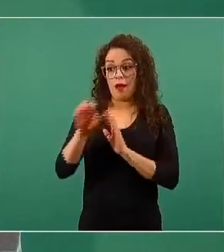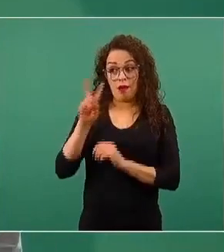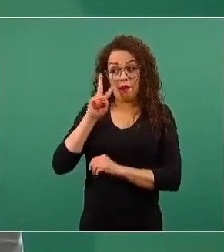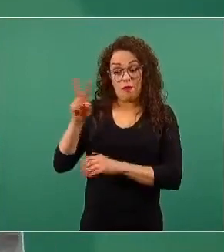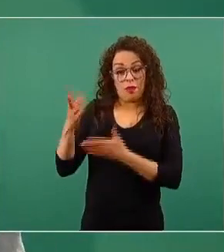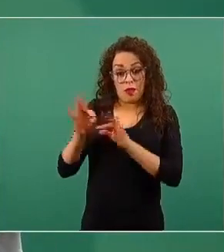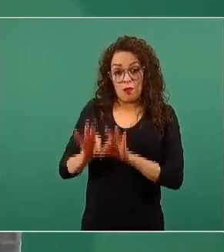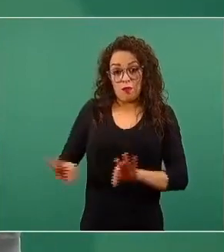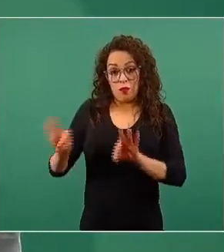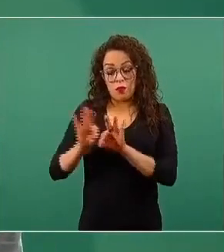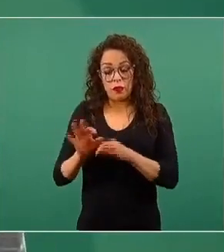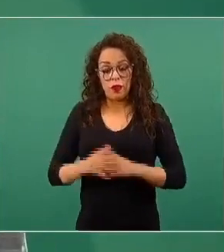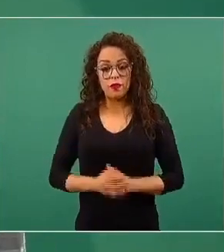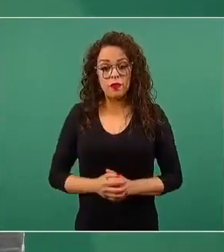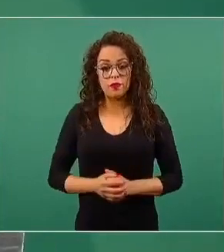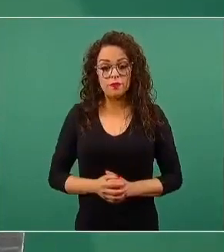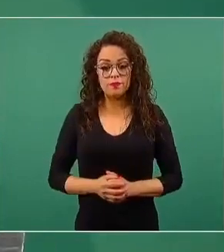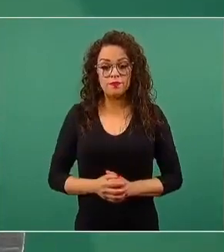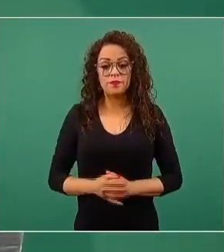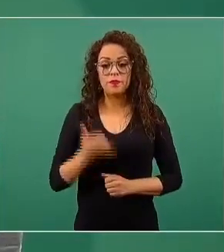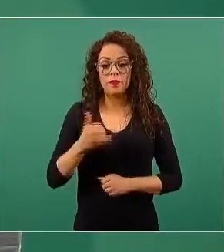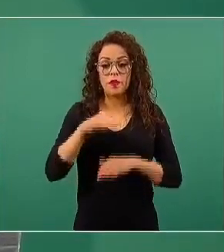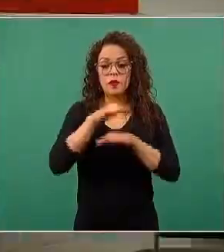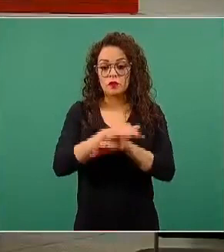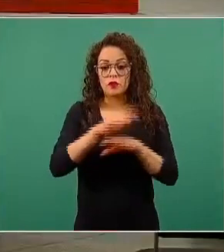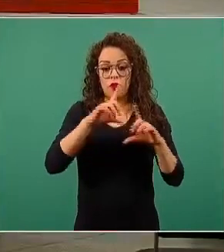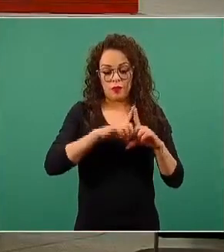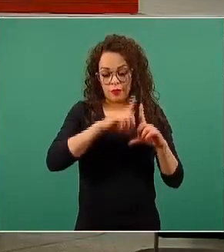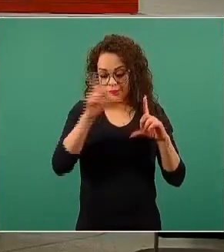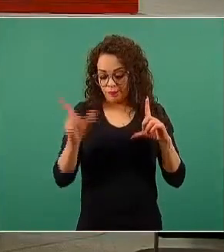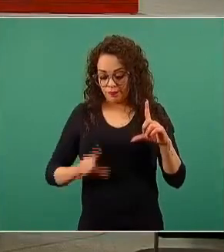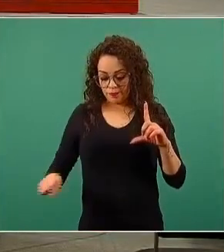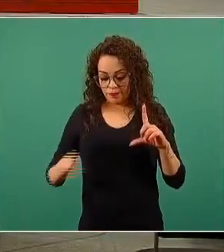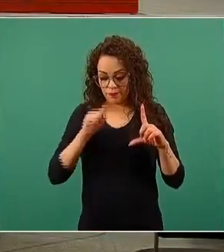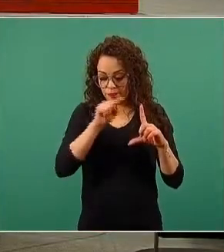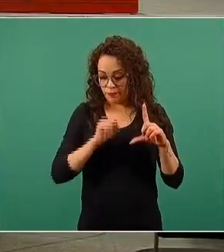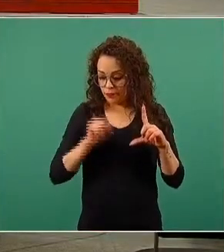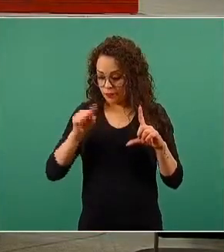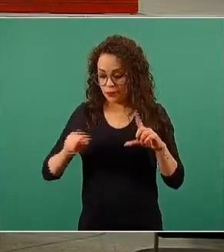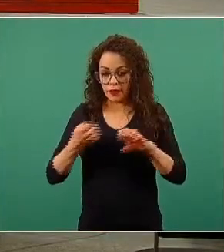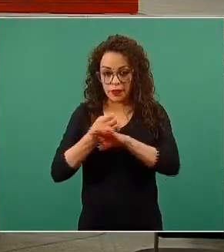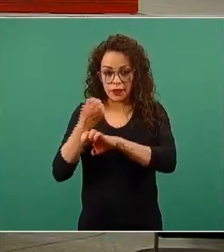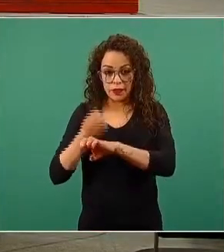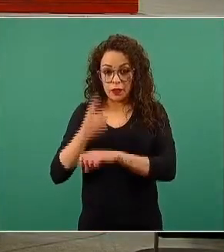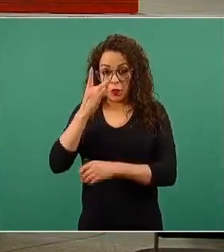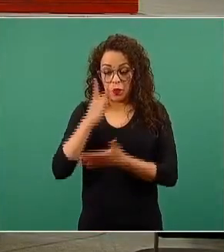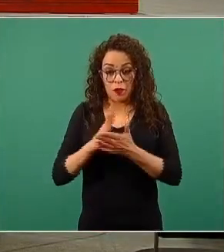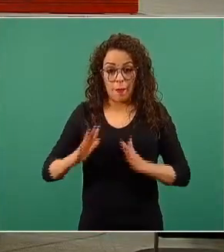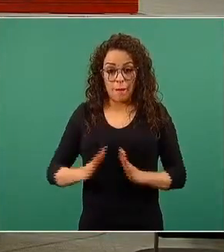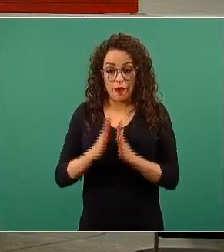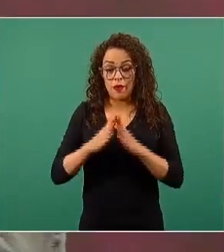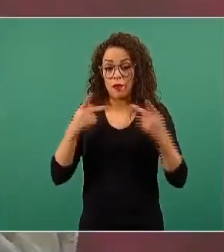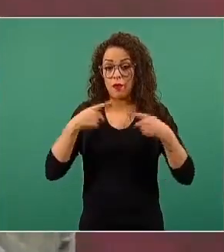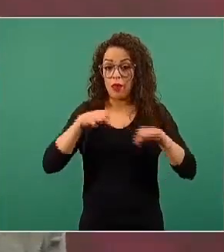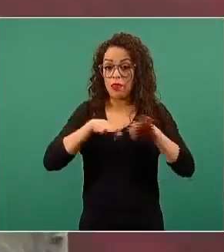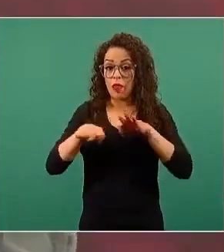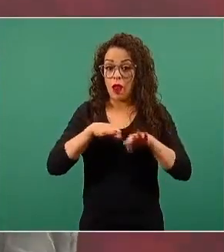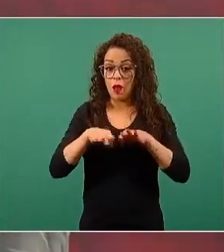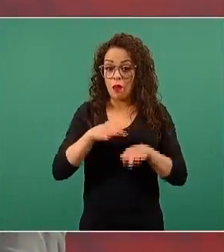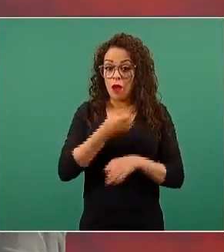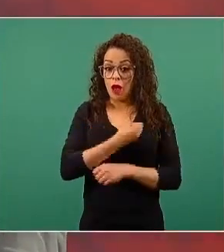el alcance territorial participan no solamente personal de salud, sino también de otros